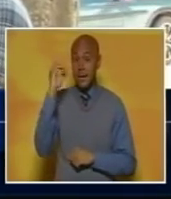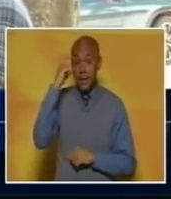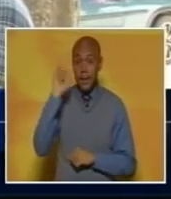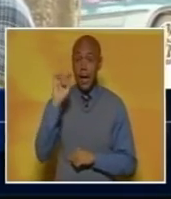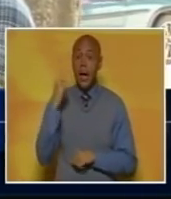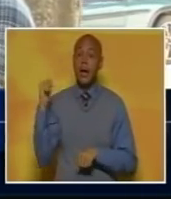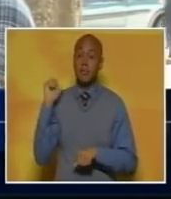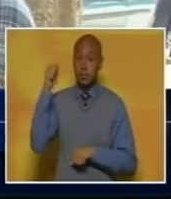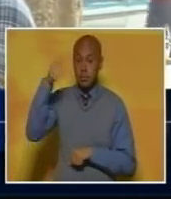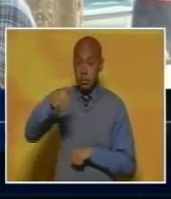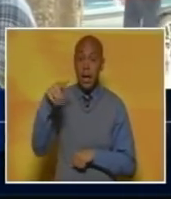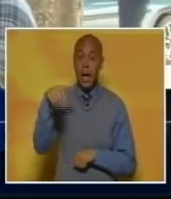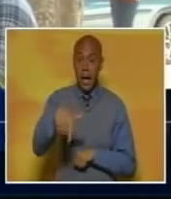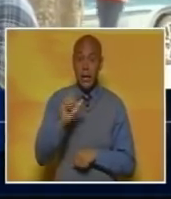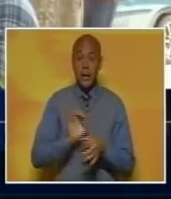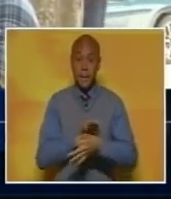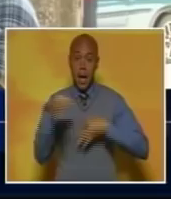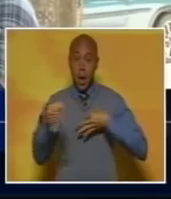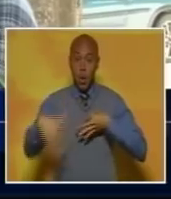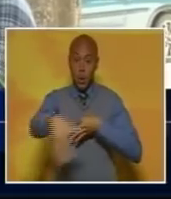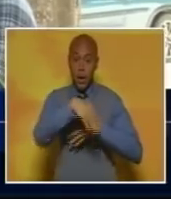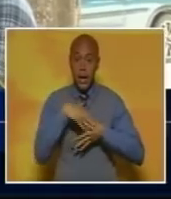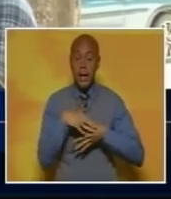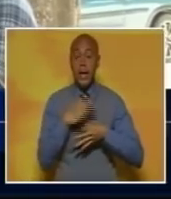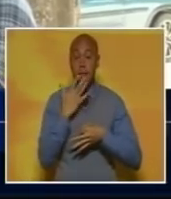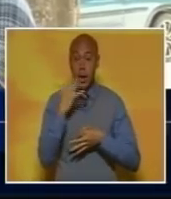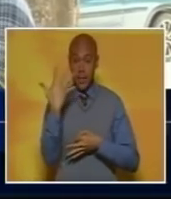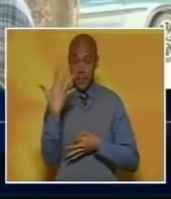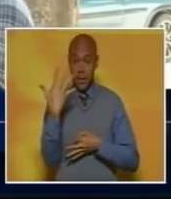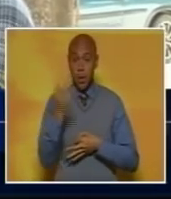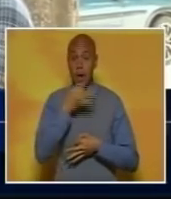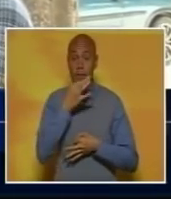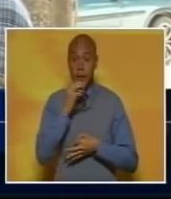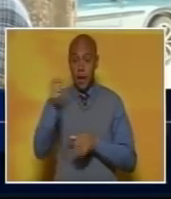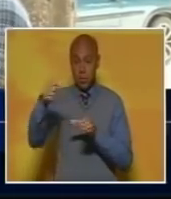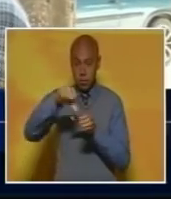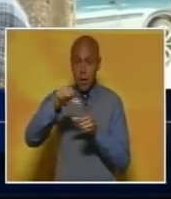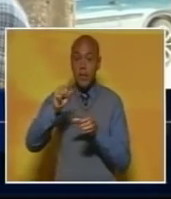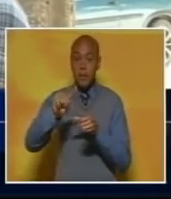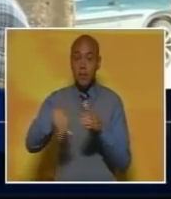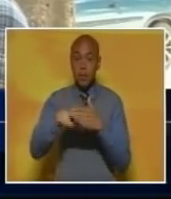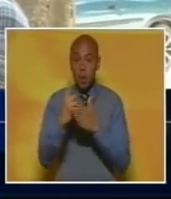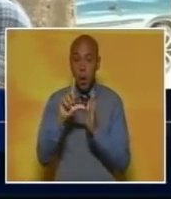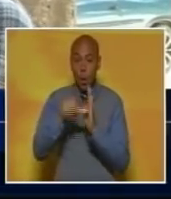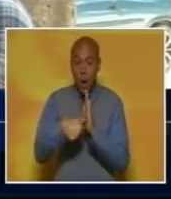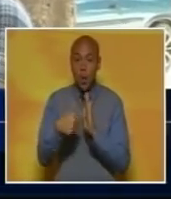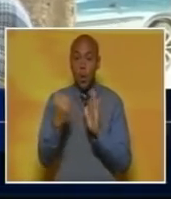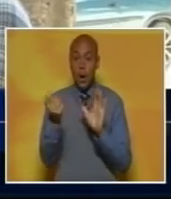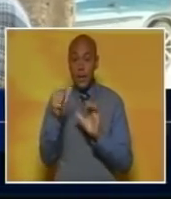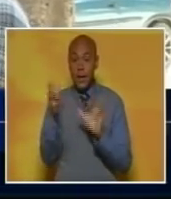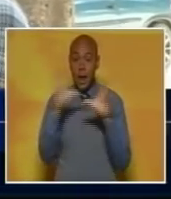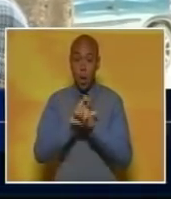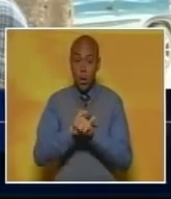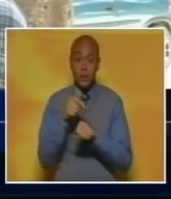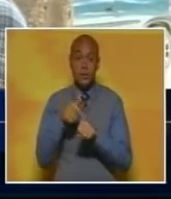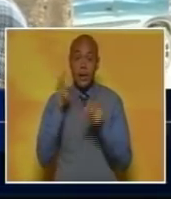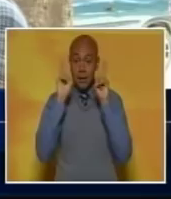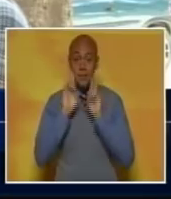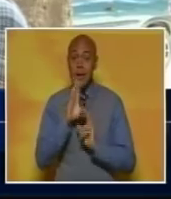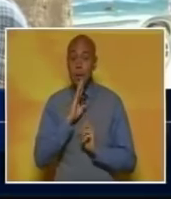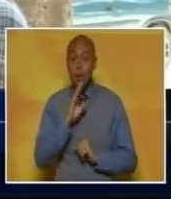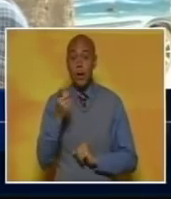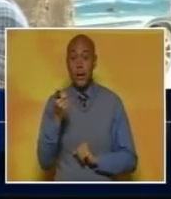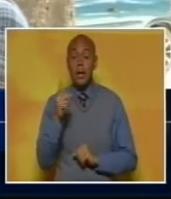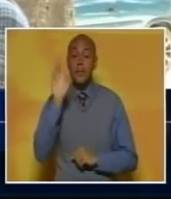agua en la parroquia Maiquetía. Vino a las 5 de la tarde y se fue a las 10 de la noche por el agua.